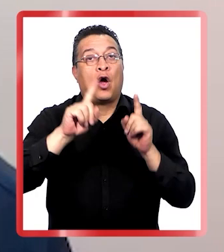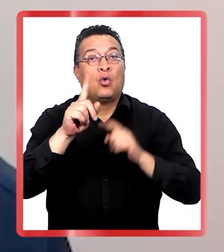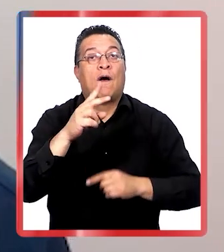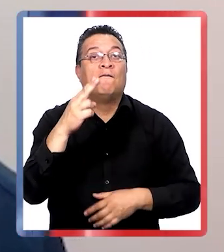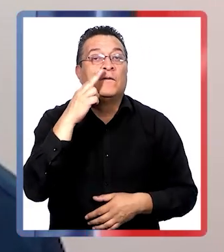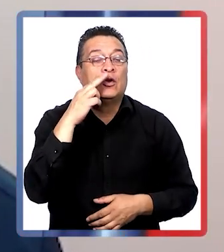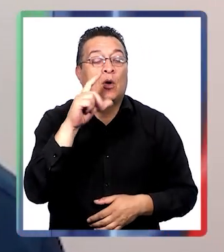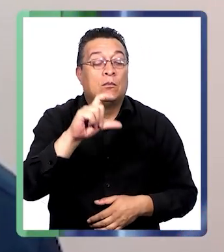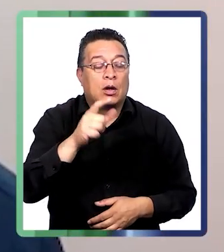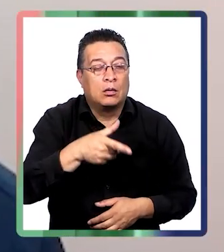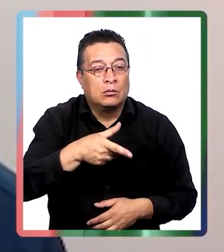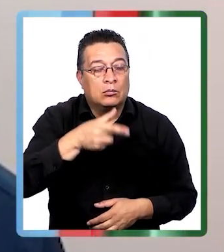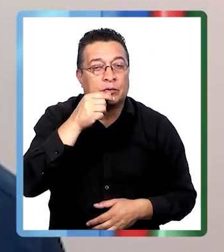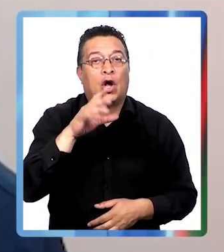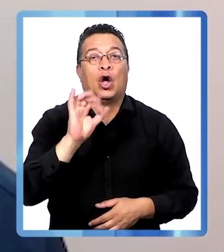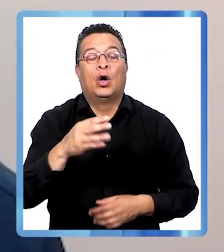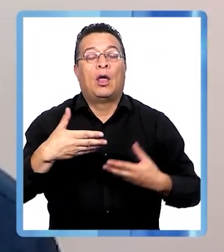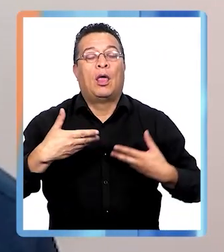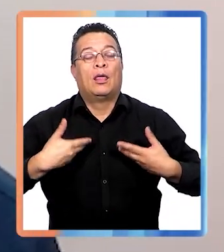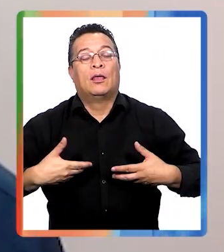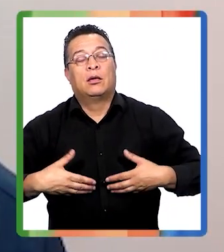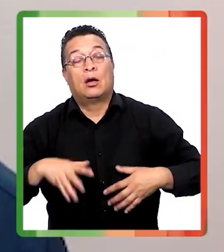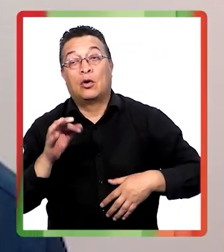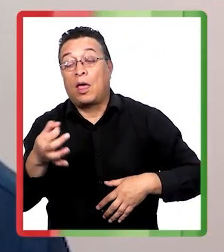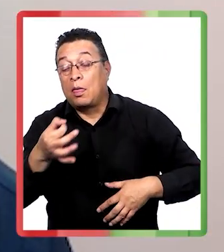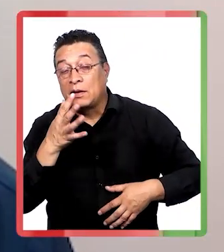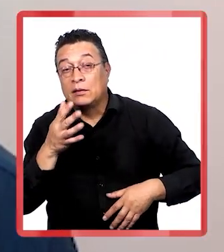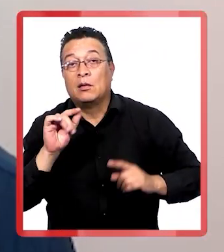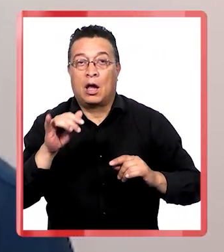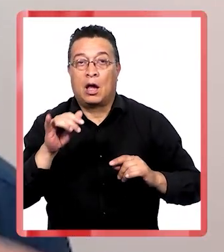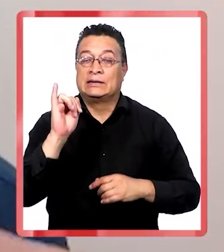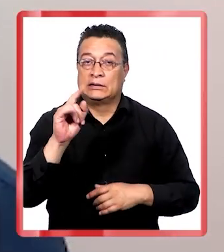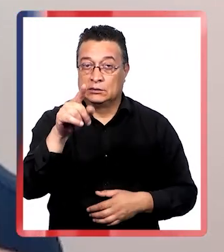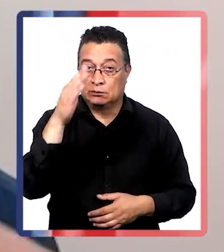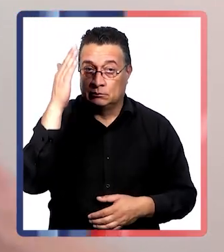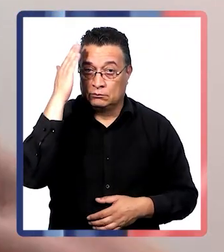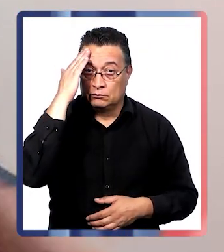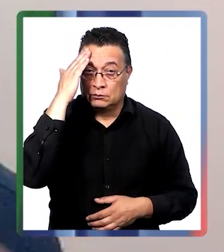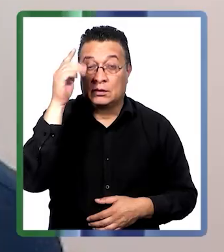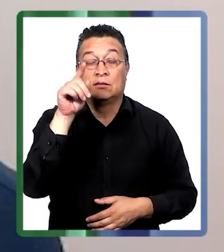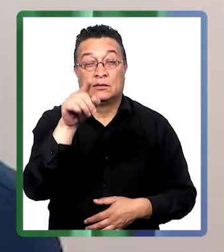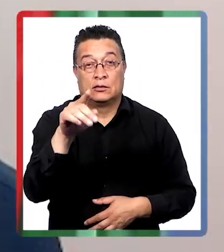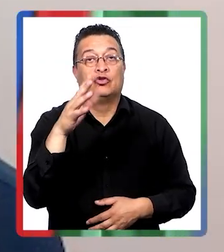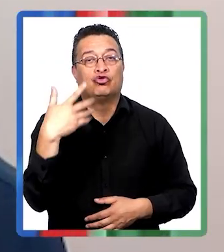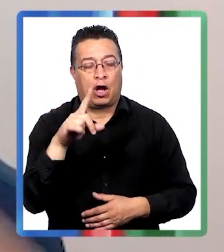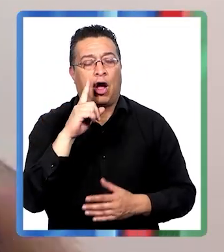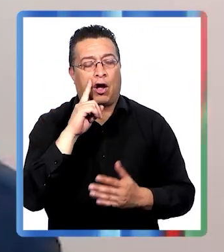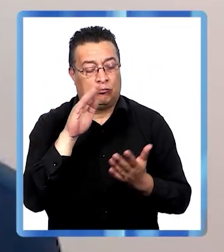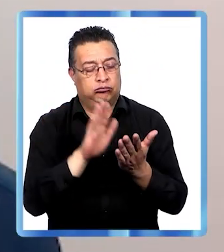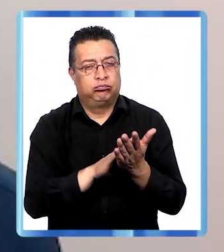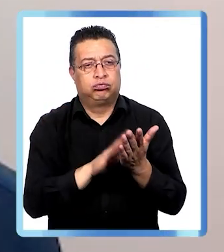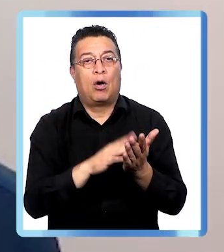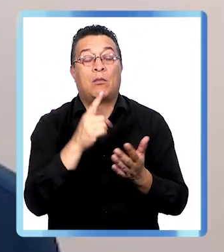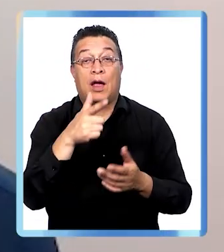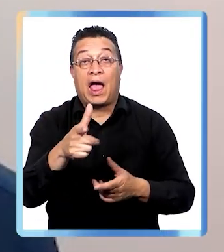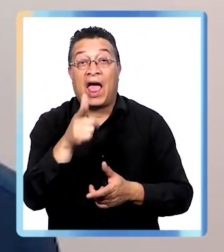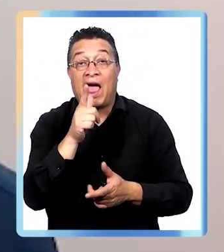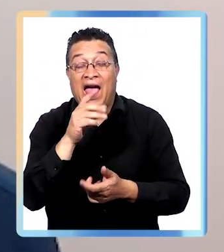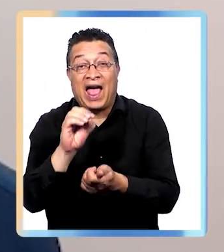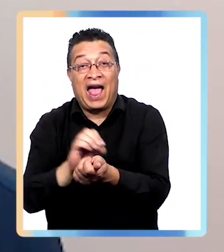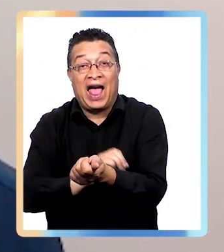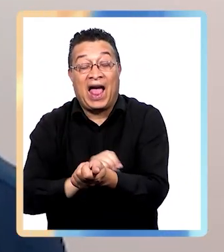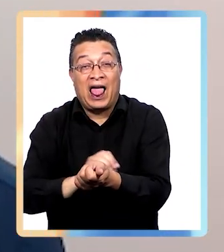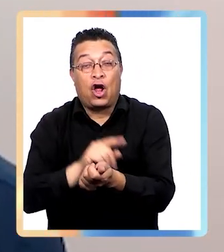sueño, una copita de vino, alguna cosita para relajarlo, pero sí que quiero que sepa la gente que está muy demostrado que el alcohol